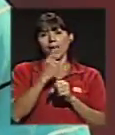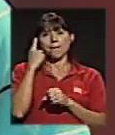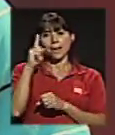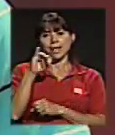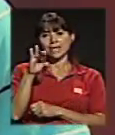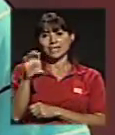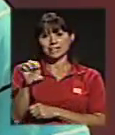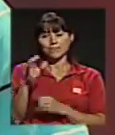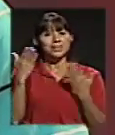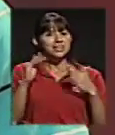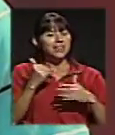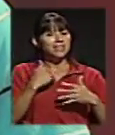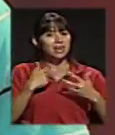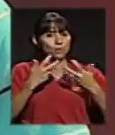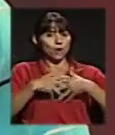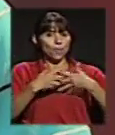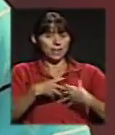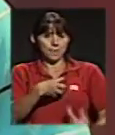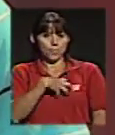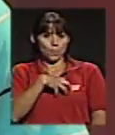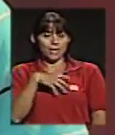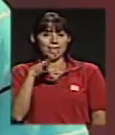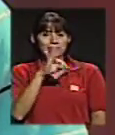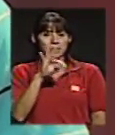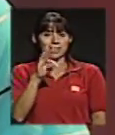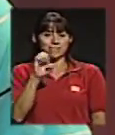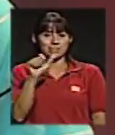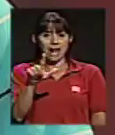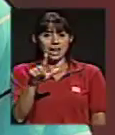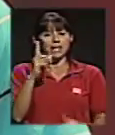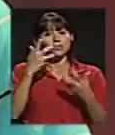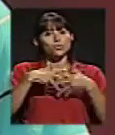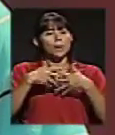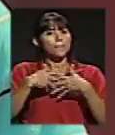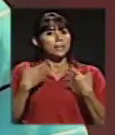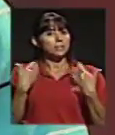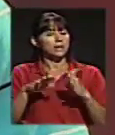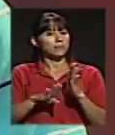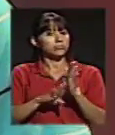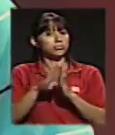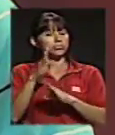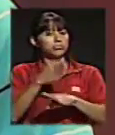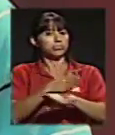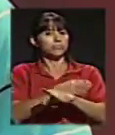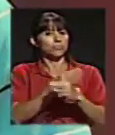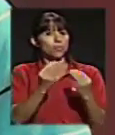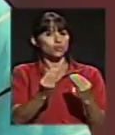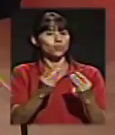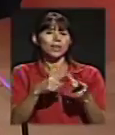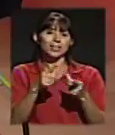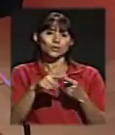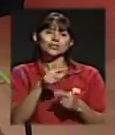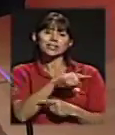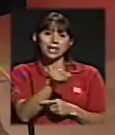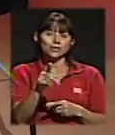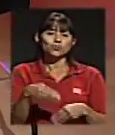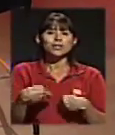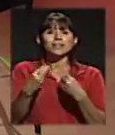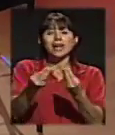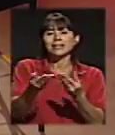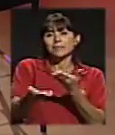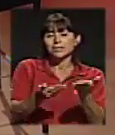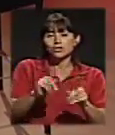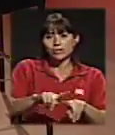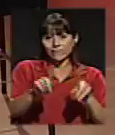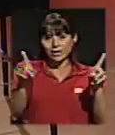compañía. Tentesal es una empresa que evolucionó mucho, entonces ellos brindan otro tipo de servicios y el único